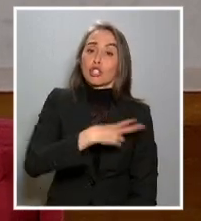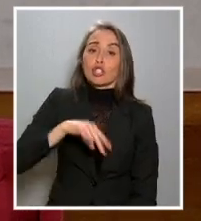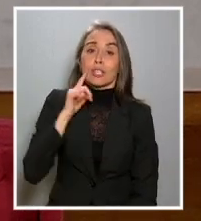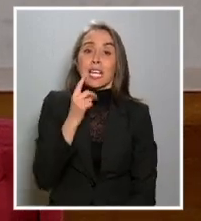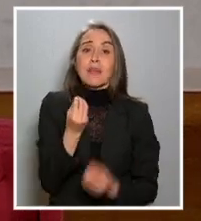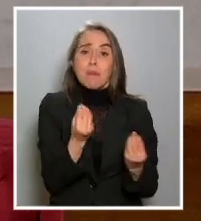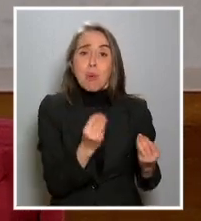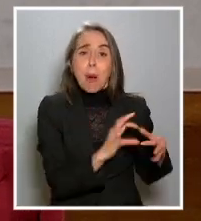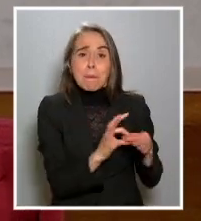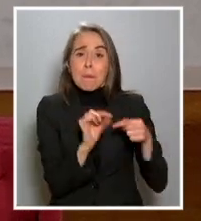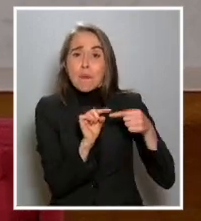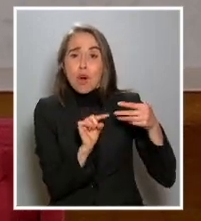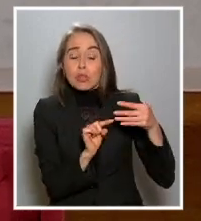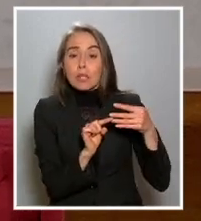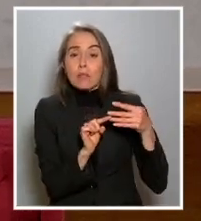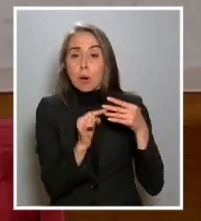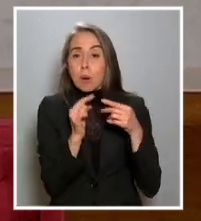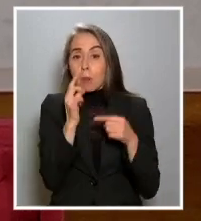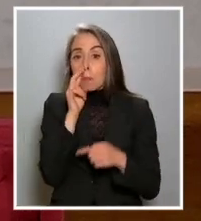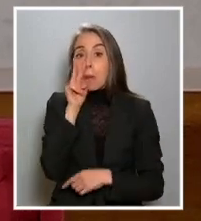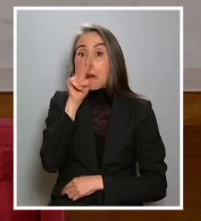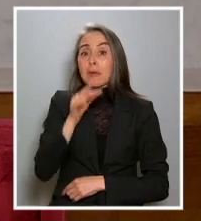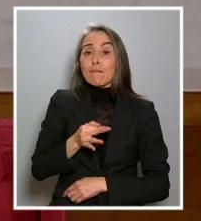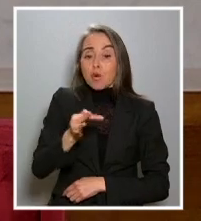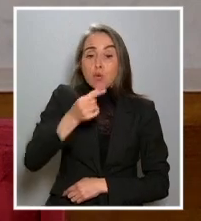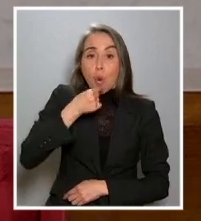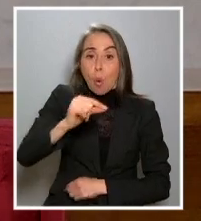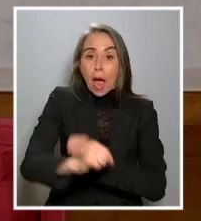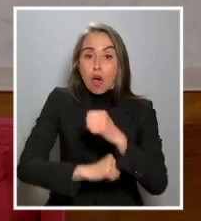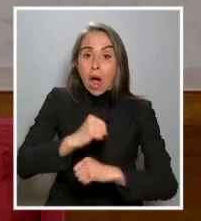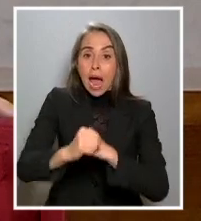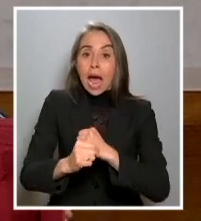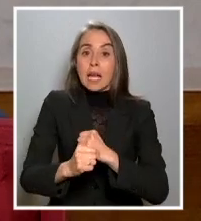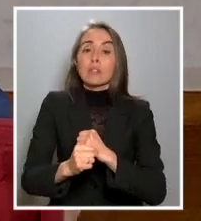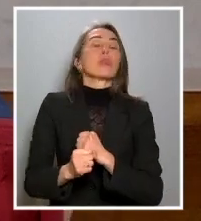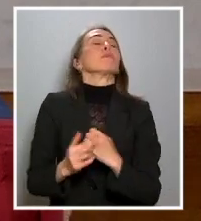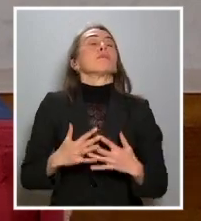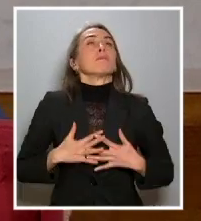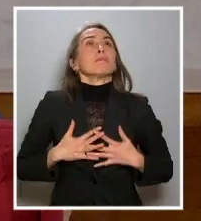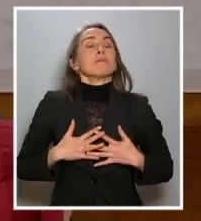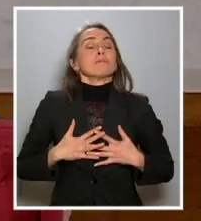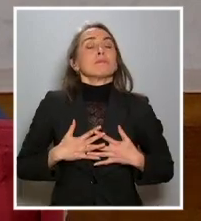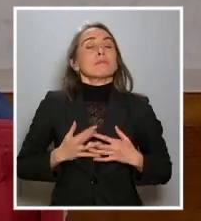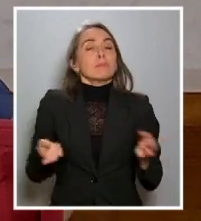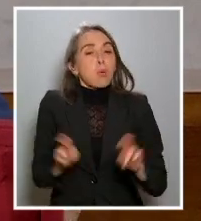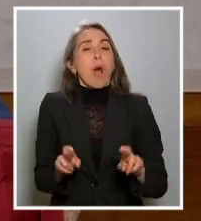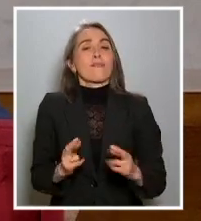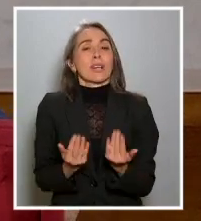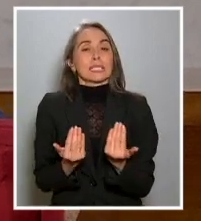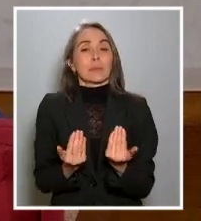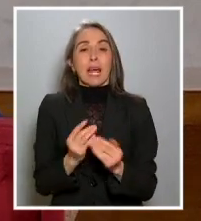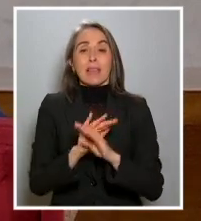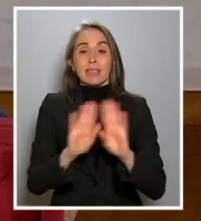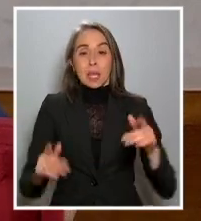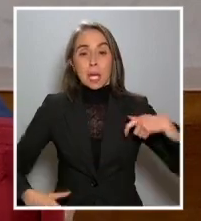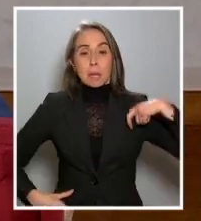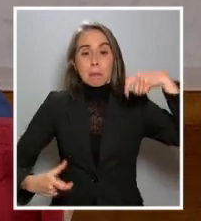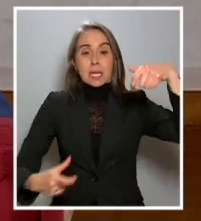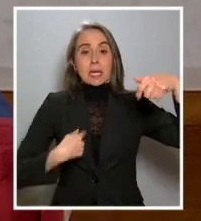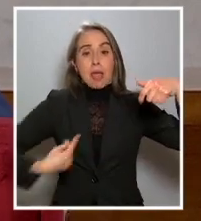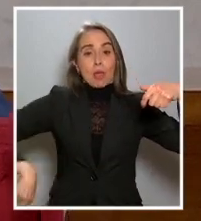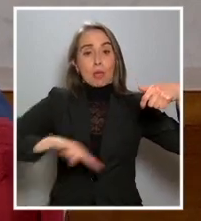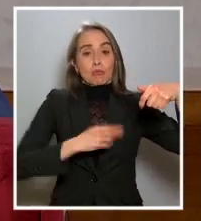buenos motivos para mirar el futuro inmediato con renovada esperanza. Al finalizar nuestro